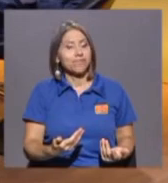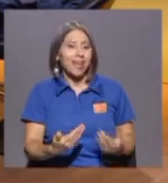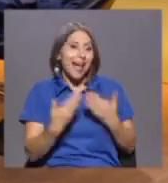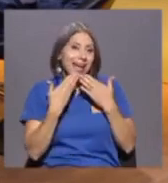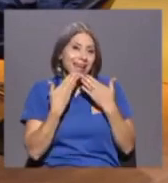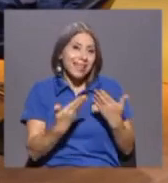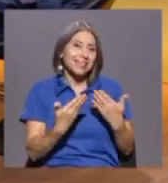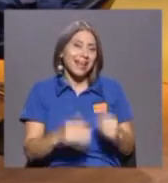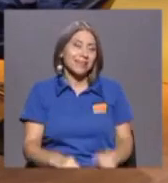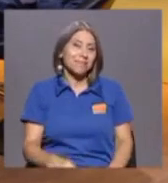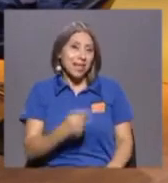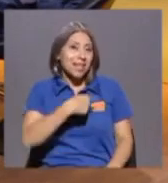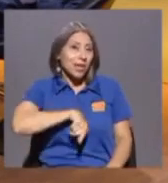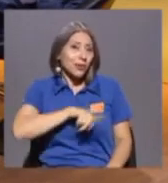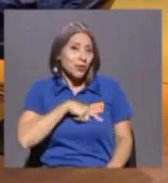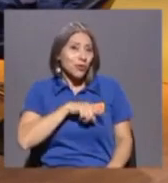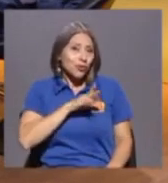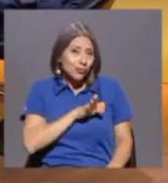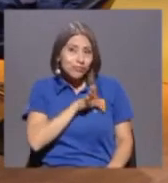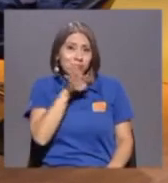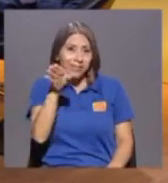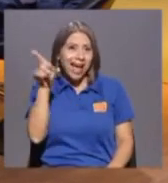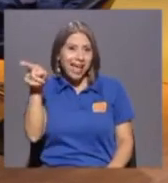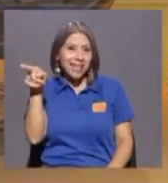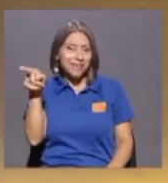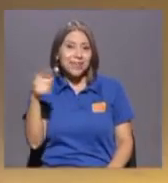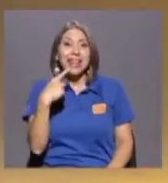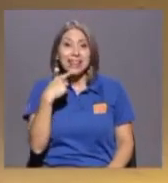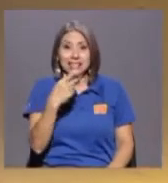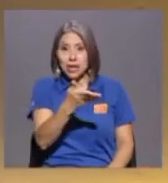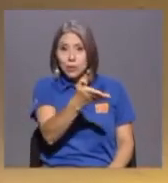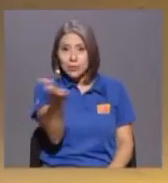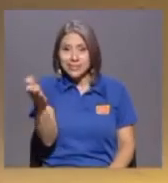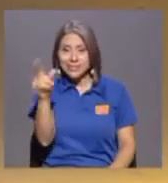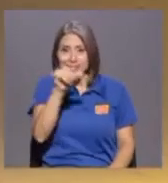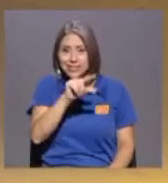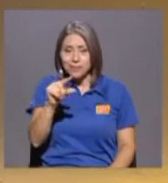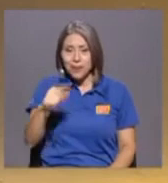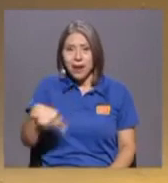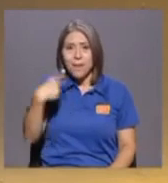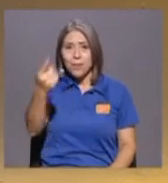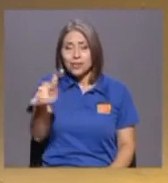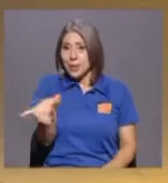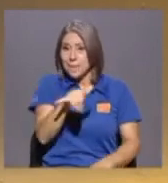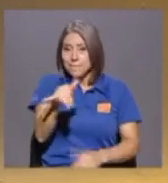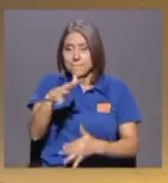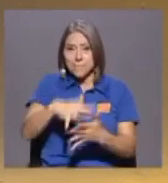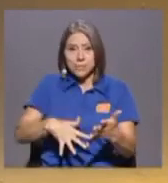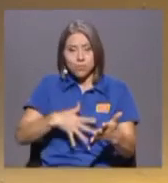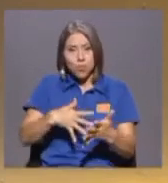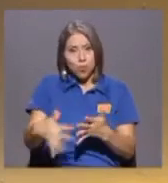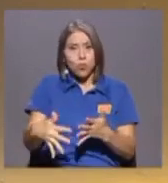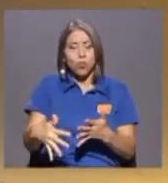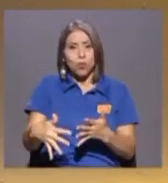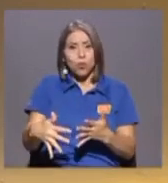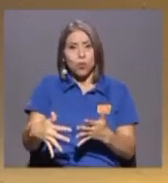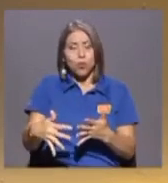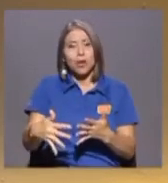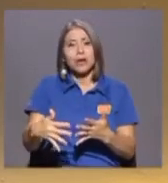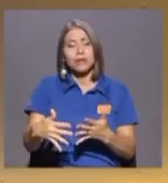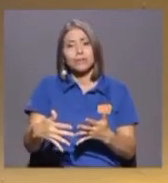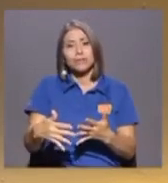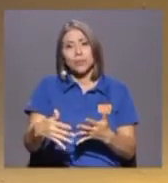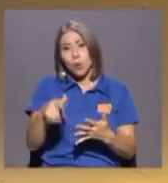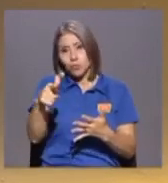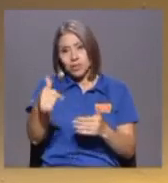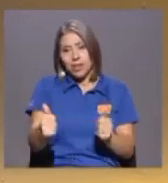agradecer que estuvimos ahí y decirle a las amigas y amigos que la próxima semana, en los mismos tiempos y circunstancias, esperamos que